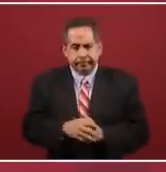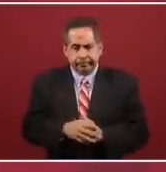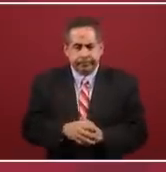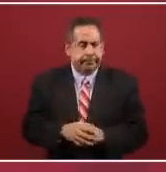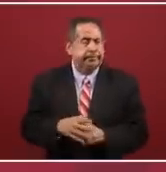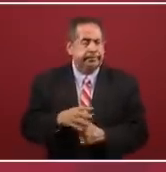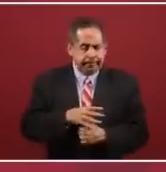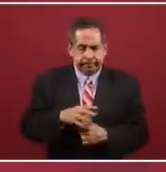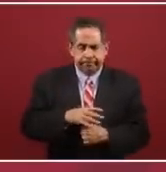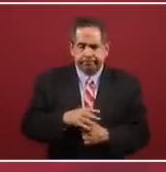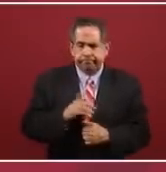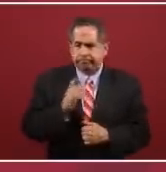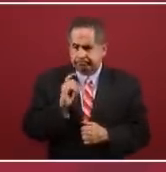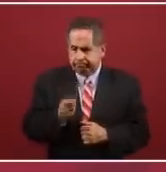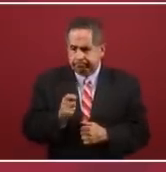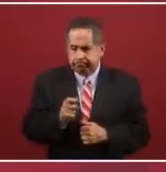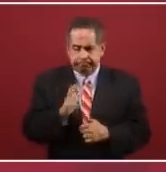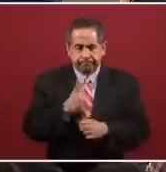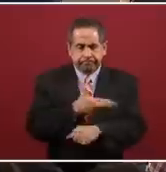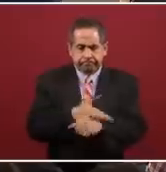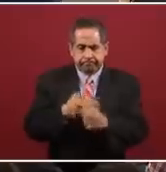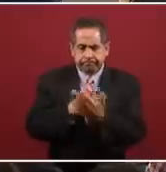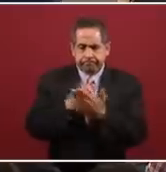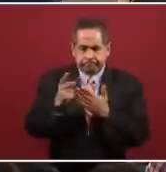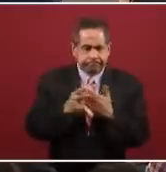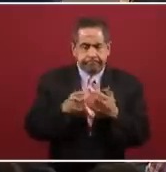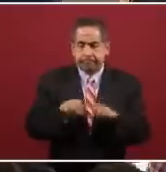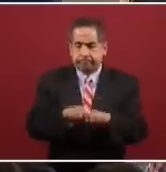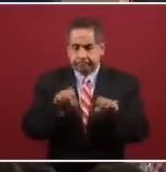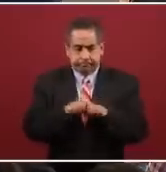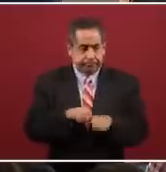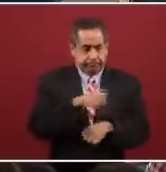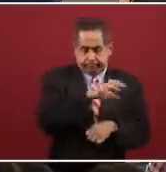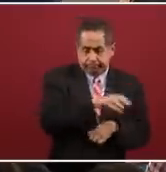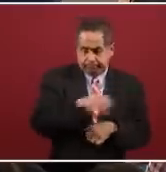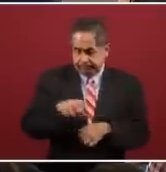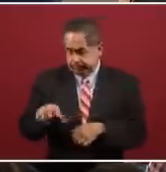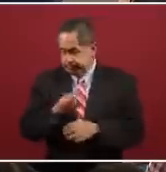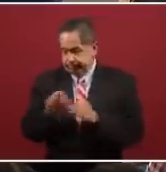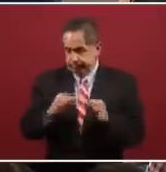hay ya este equipo. Hoy,